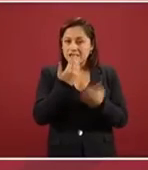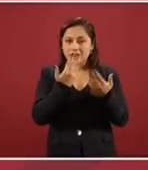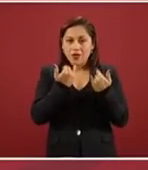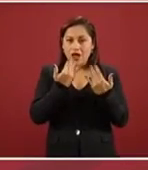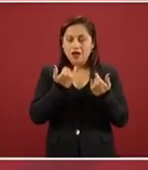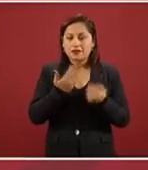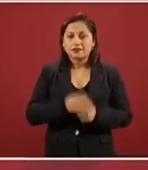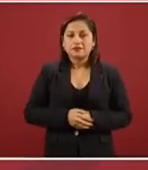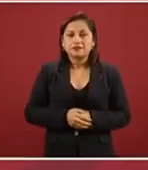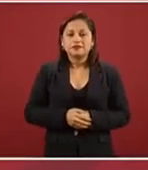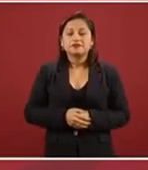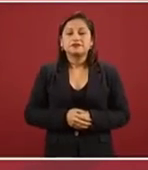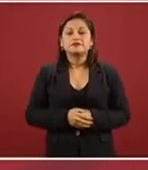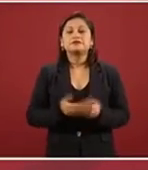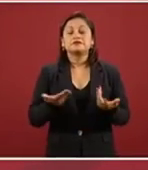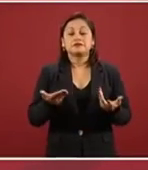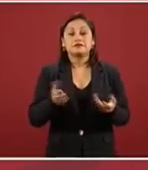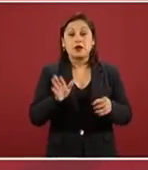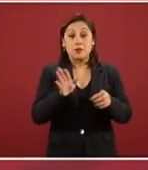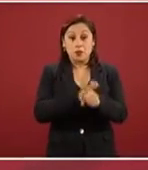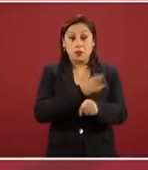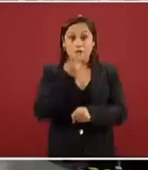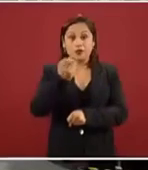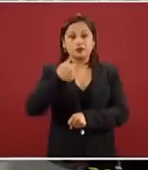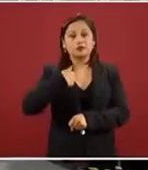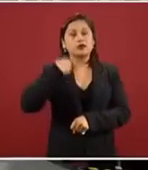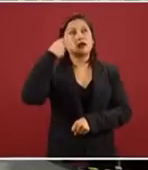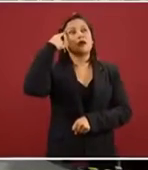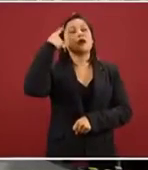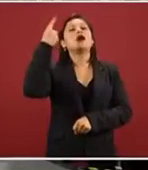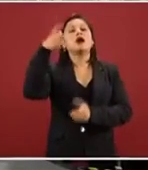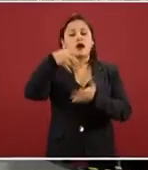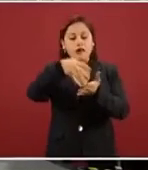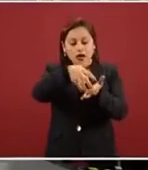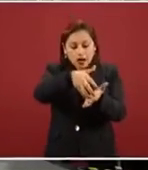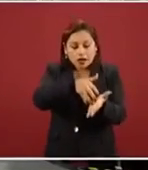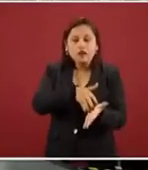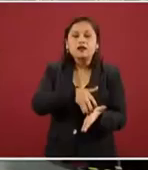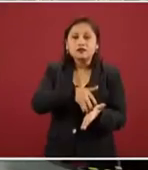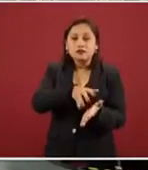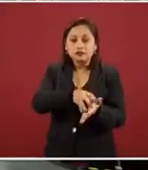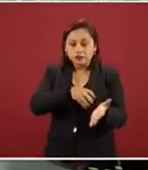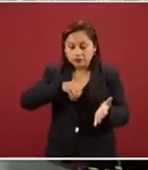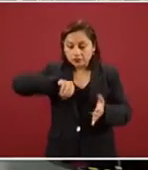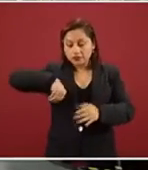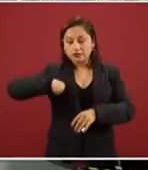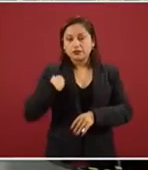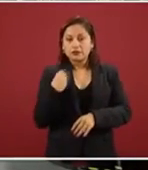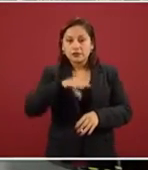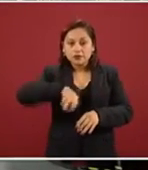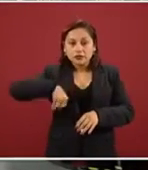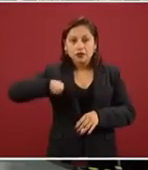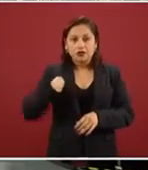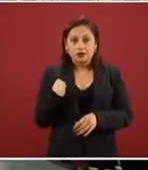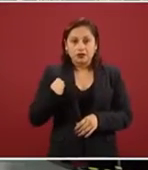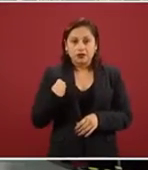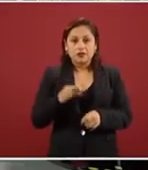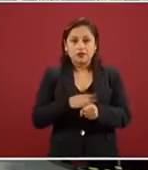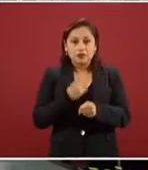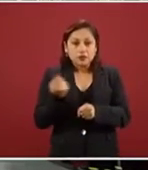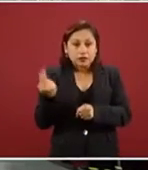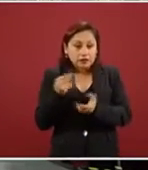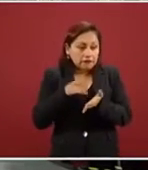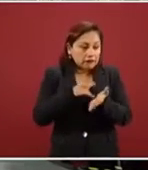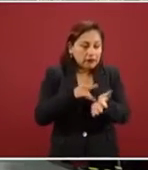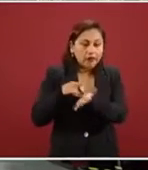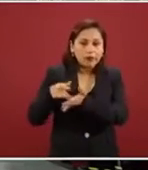Entonces, por eso la austeridad, no pueden haber dos Méxicos, no